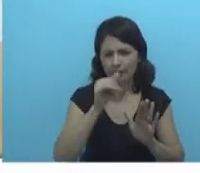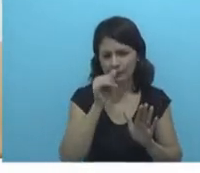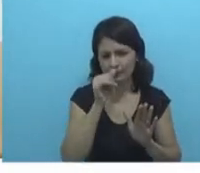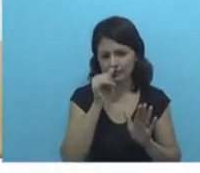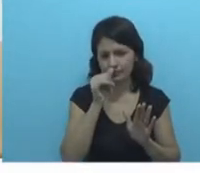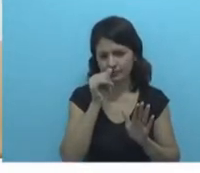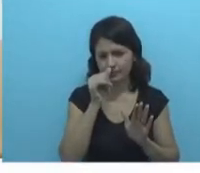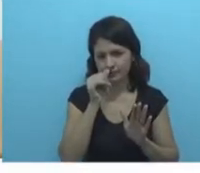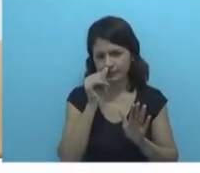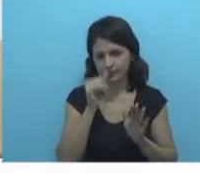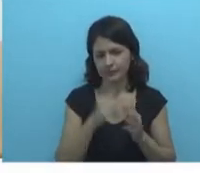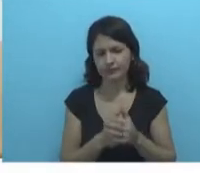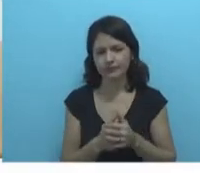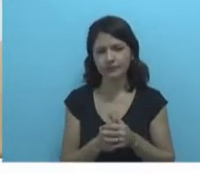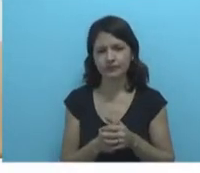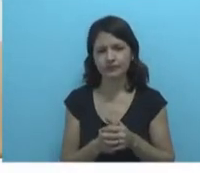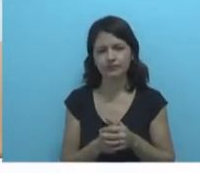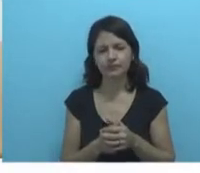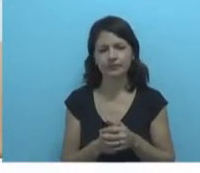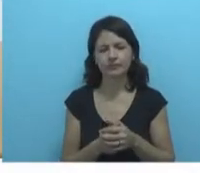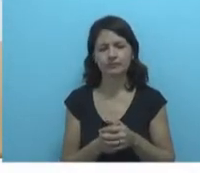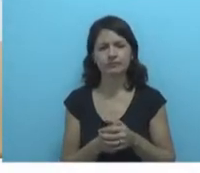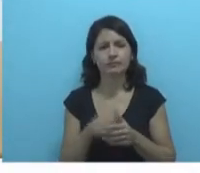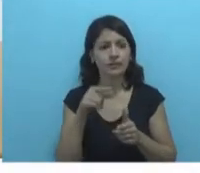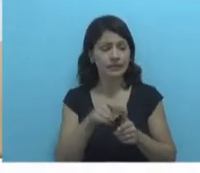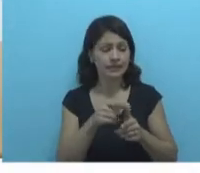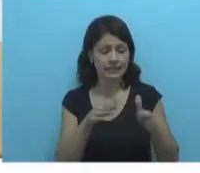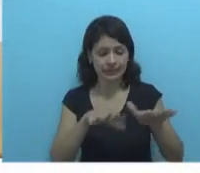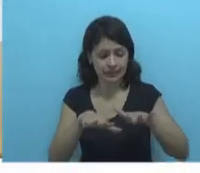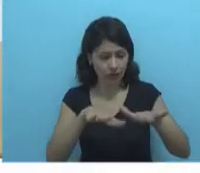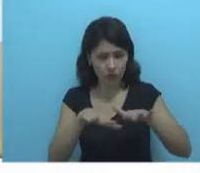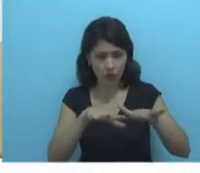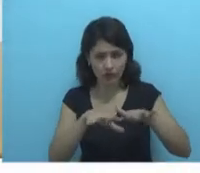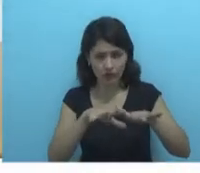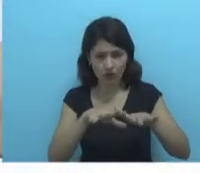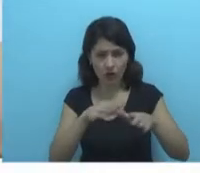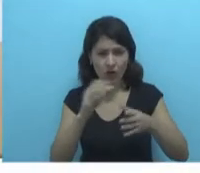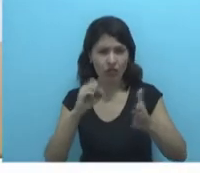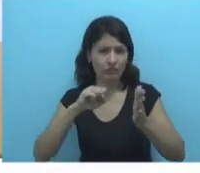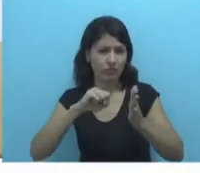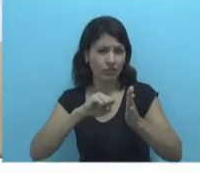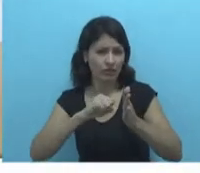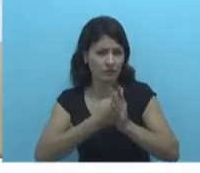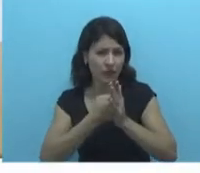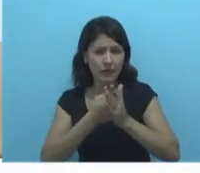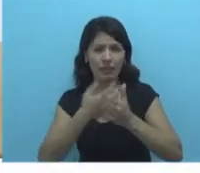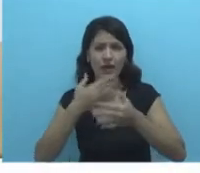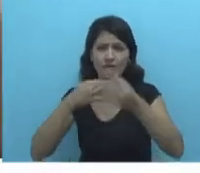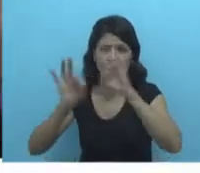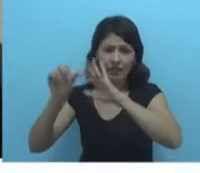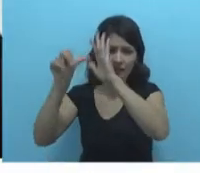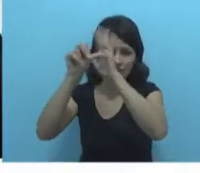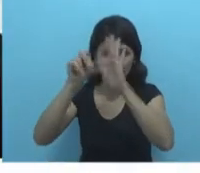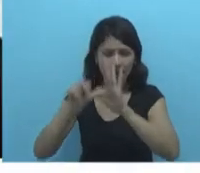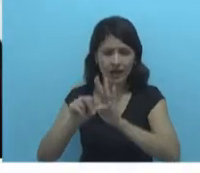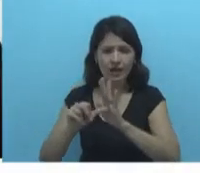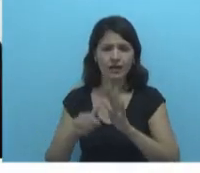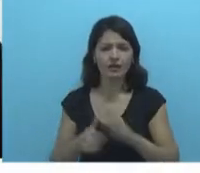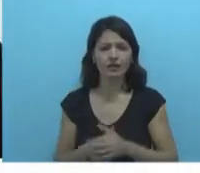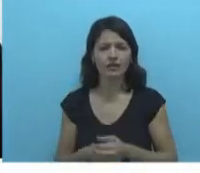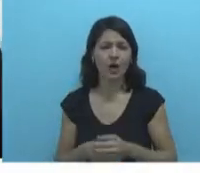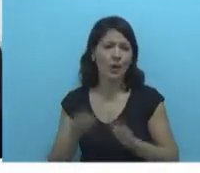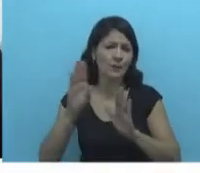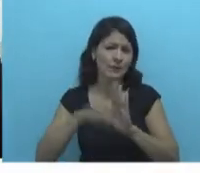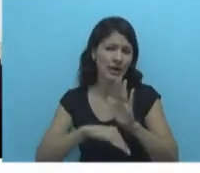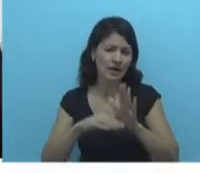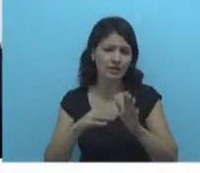terneros. En ese esquema de cierre de exportaciones, de desalentar la producción, hizo que haya menos